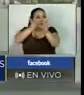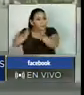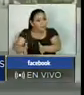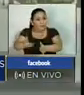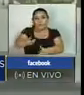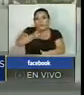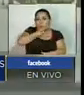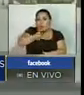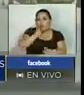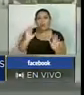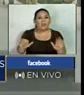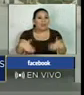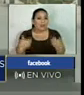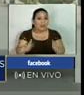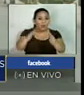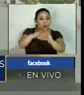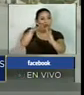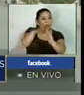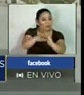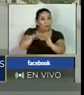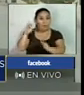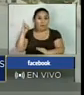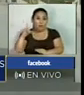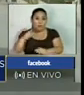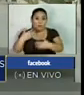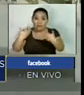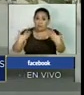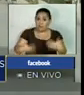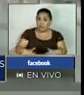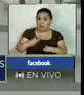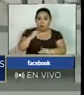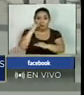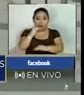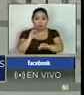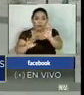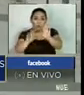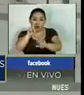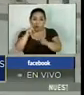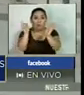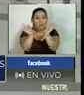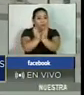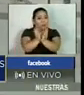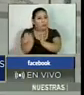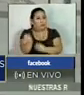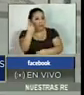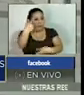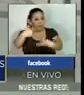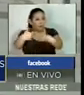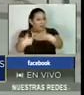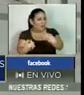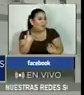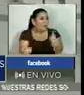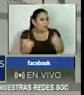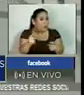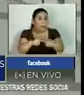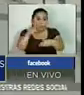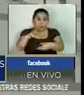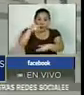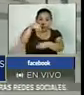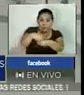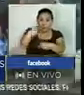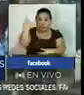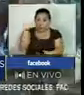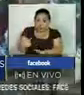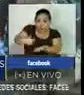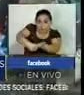¿qué pasará con la cuarentena acá en Bolivia? A partir del 11 de mayo tendrían que existir nuevas medidas. Una de estas nuevas medidas incluye que los